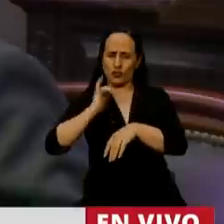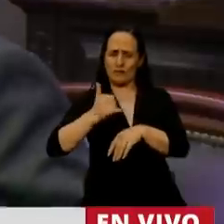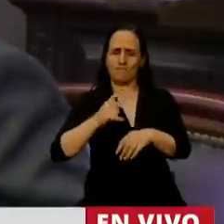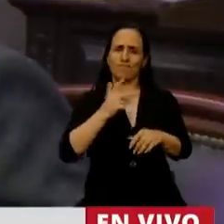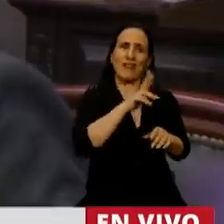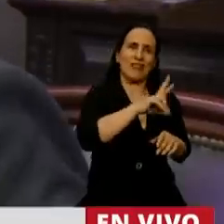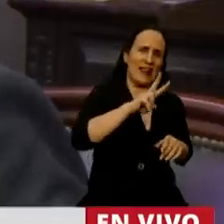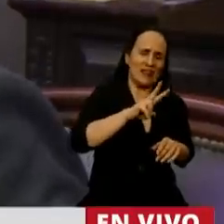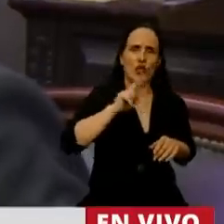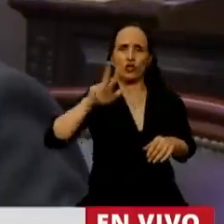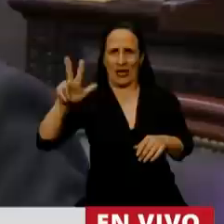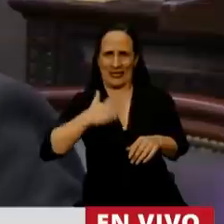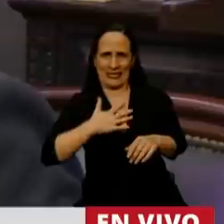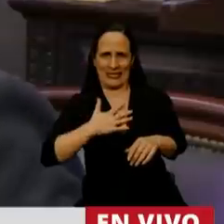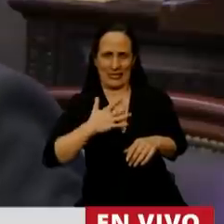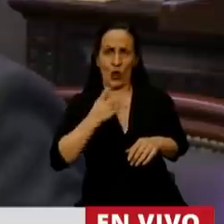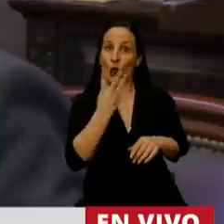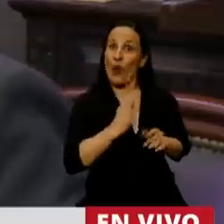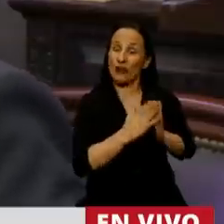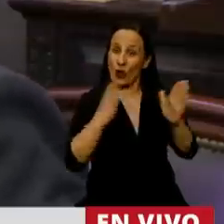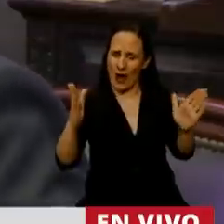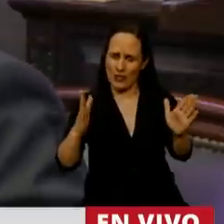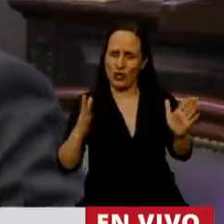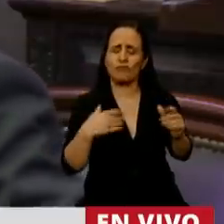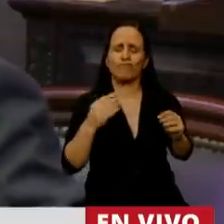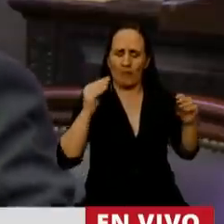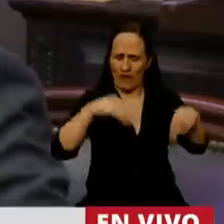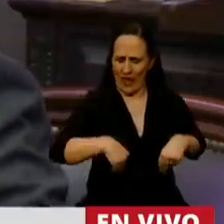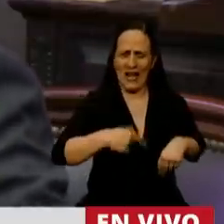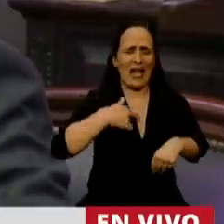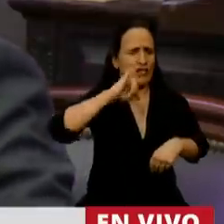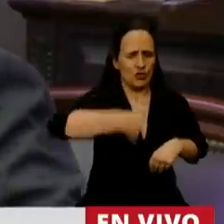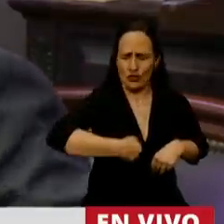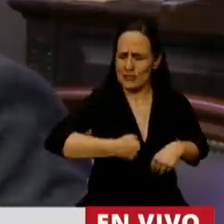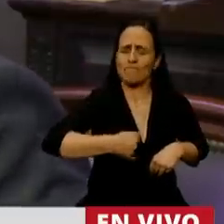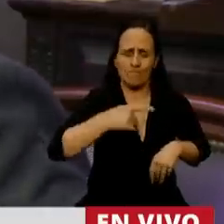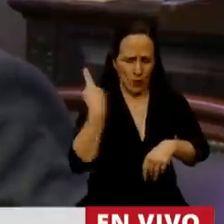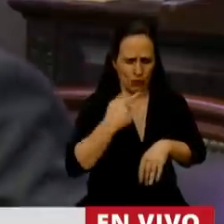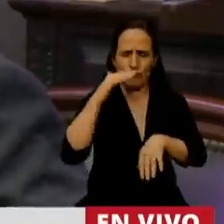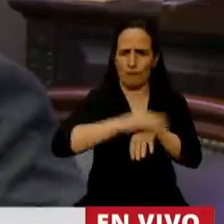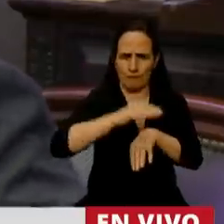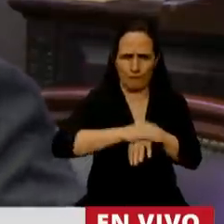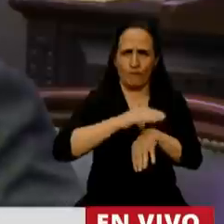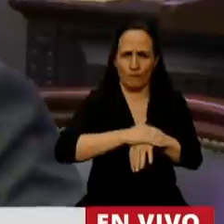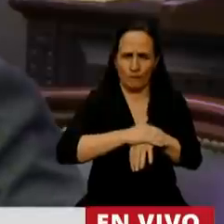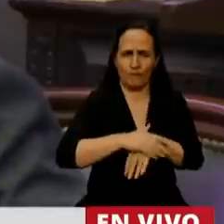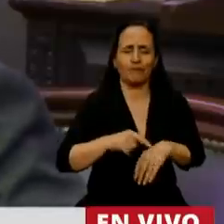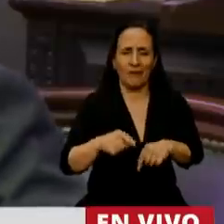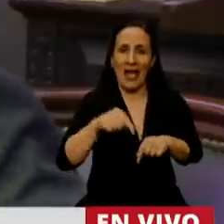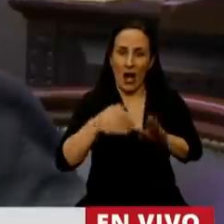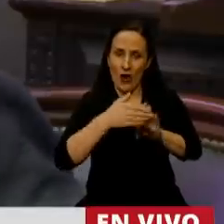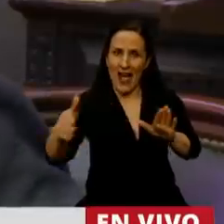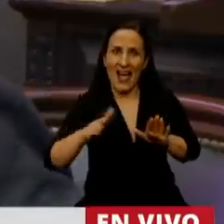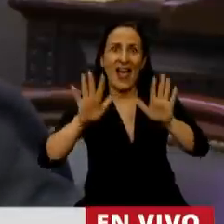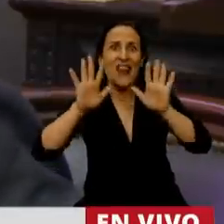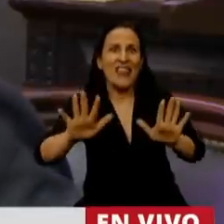puntos de 32 a 35 en 4 años fue un fracaso ese aspecto y nos hacemos cargo quien se hace cargo de los